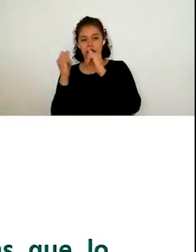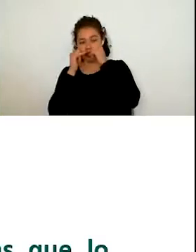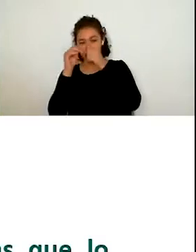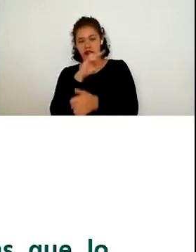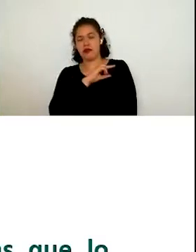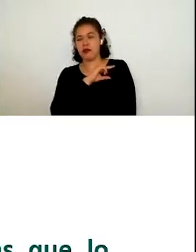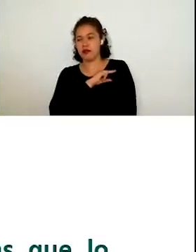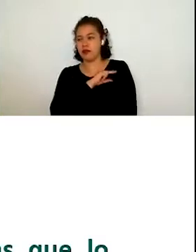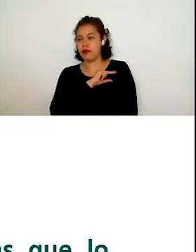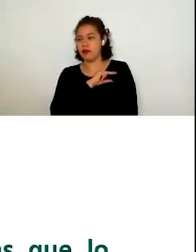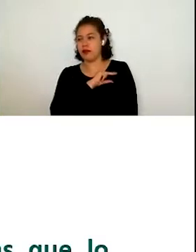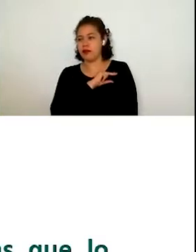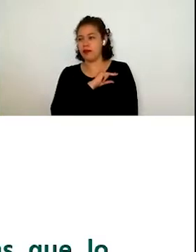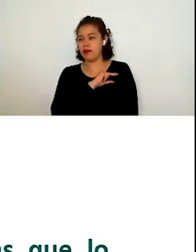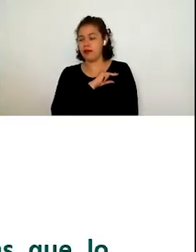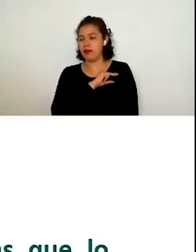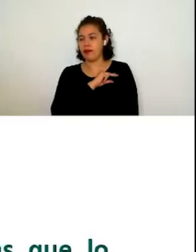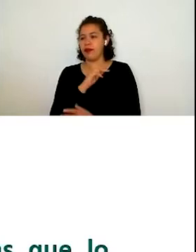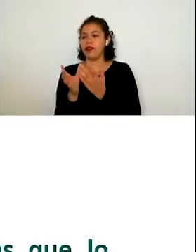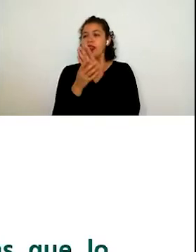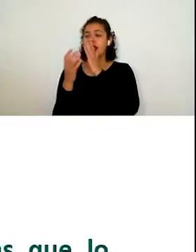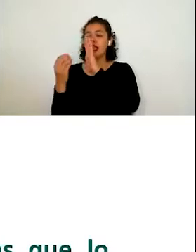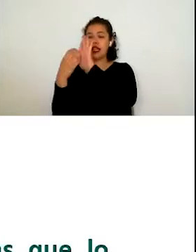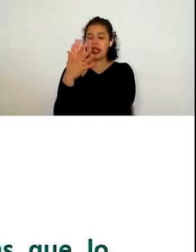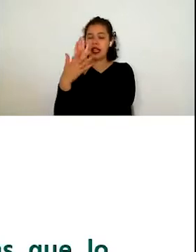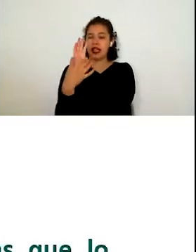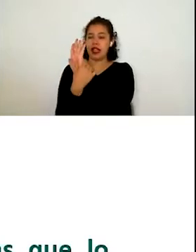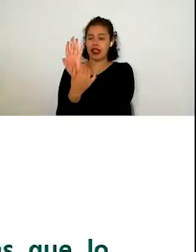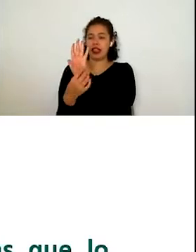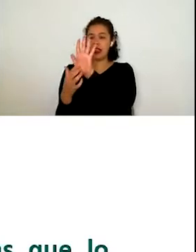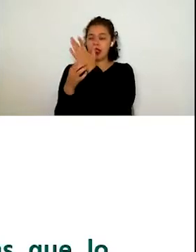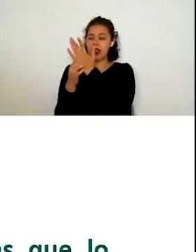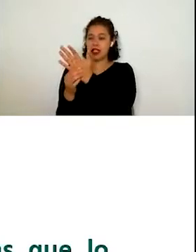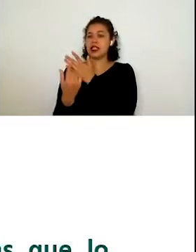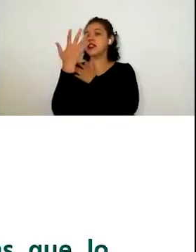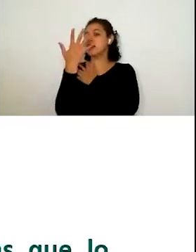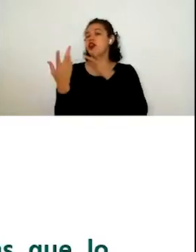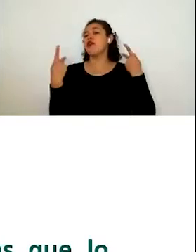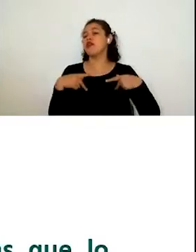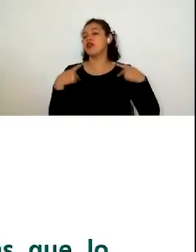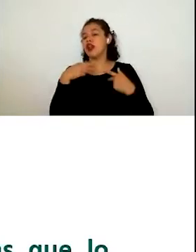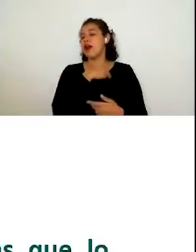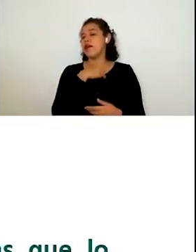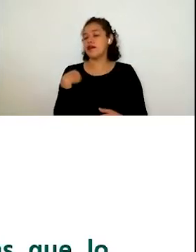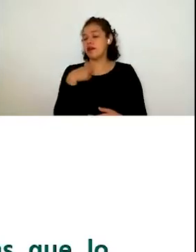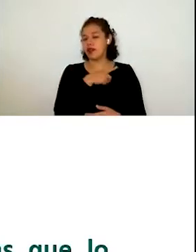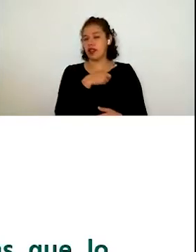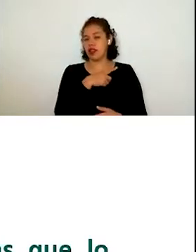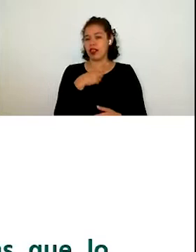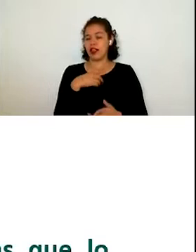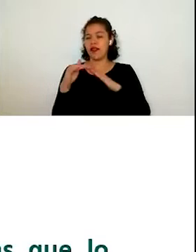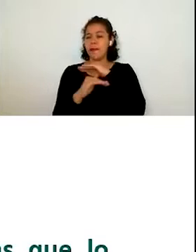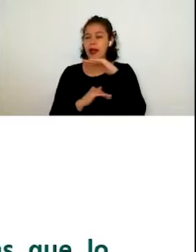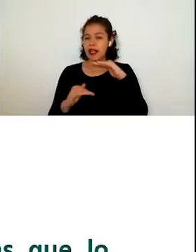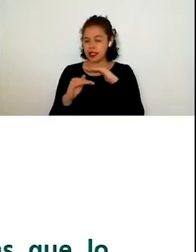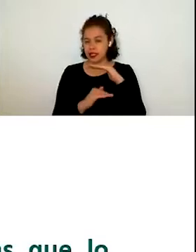únicamente señala que tiene que estar conformado por 5 miembros, pero es un mínimo. Las